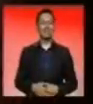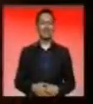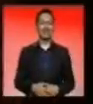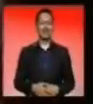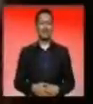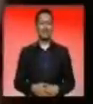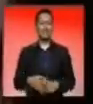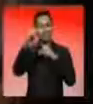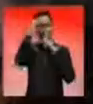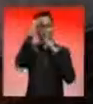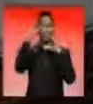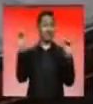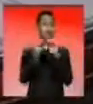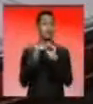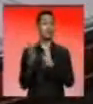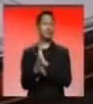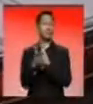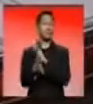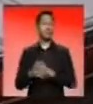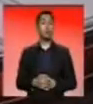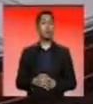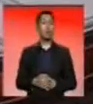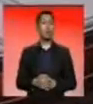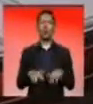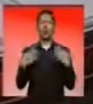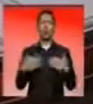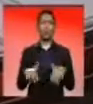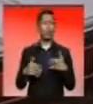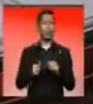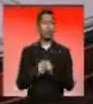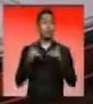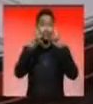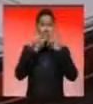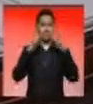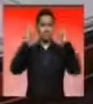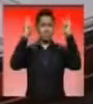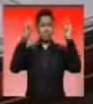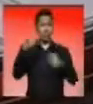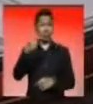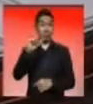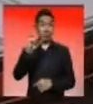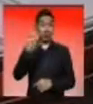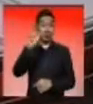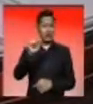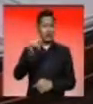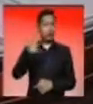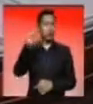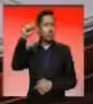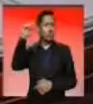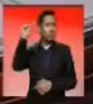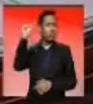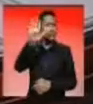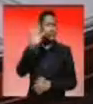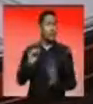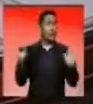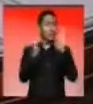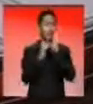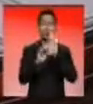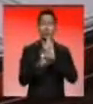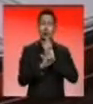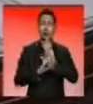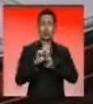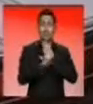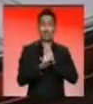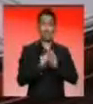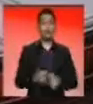Con más noticias te cuento que el extravagante multimillonario Gianluca Vacchi vuelve a hacer de las suyas en Instagram, pues